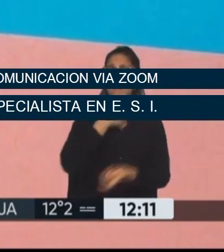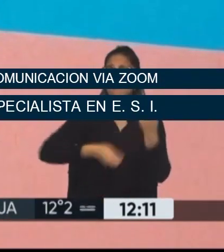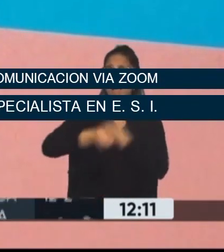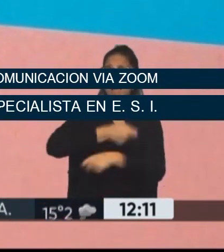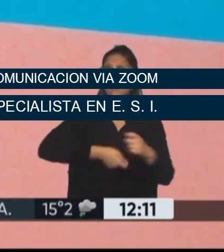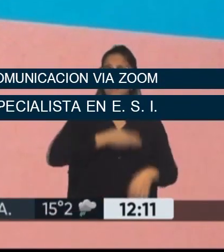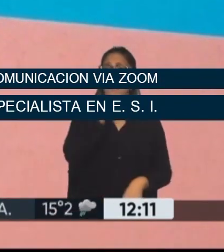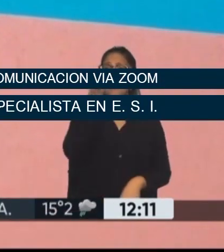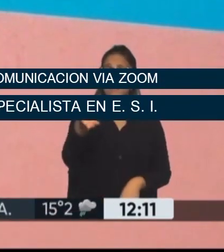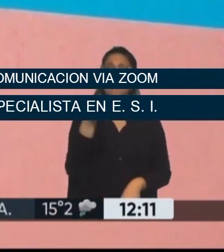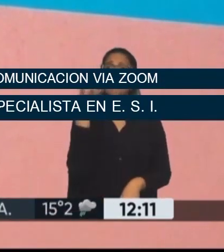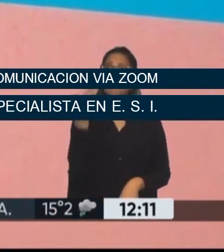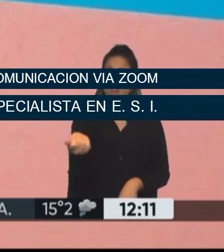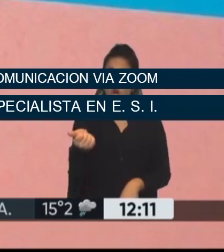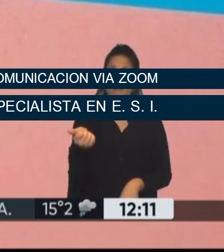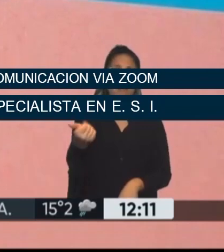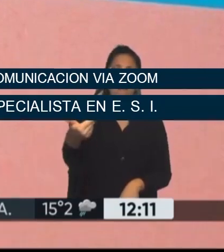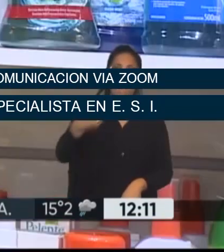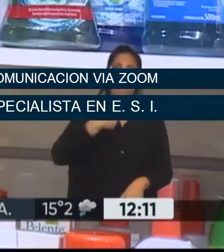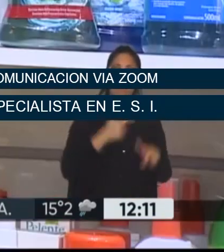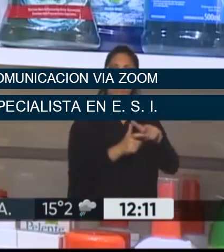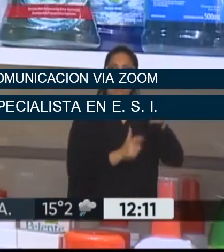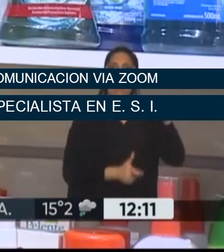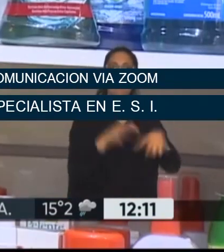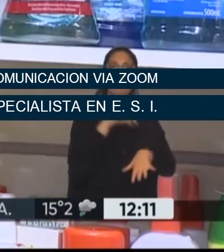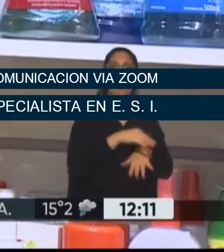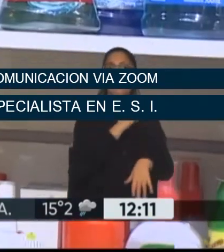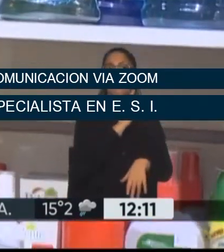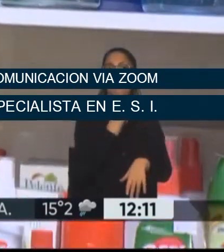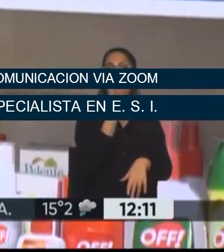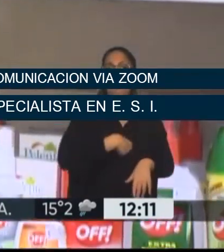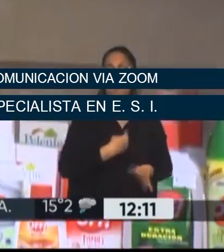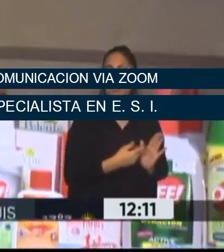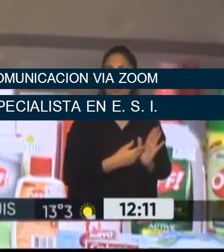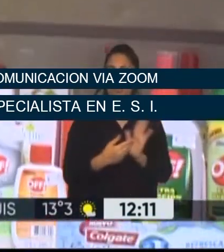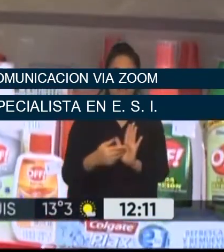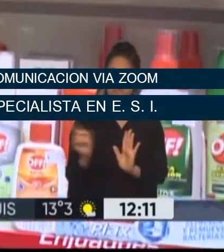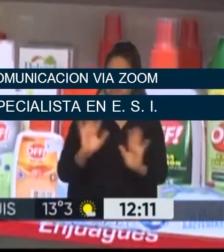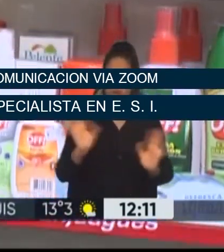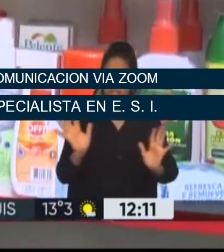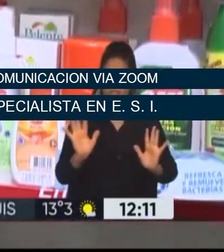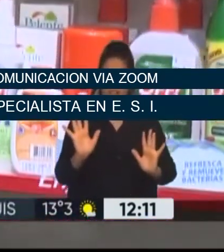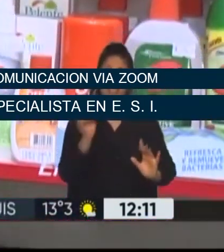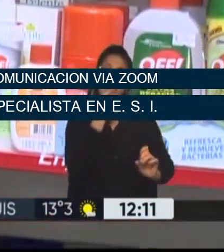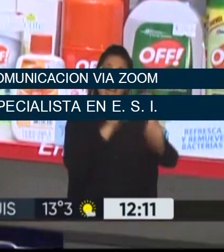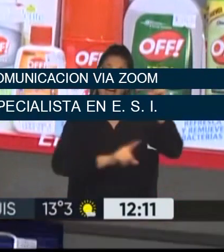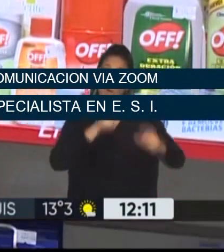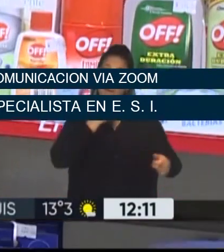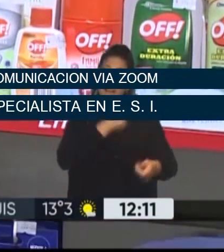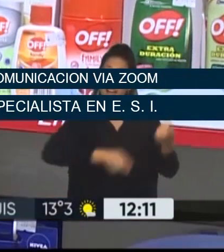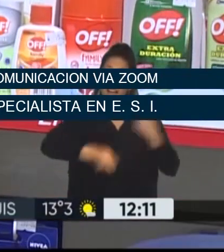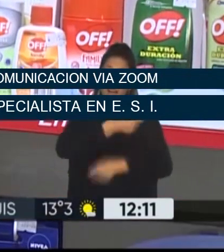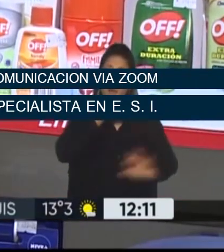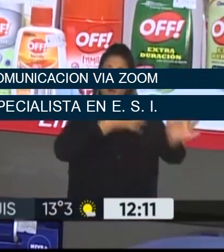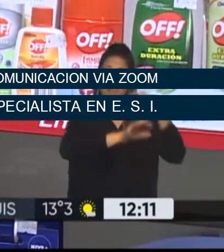la sustancia que está cerca del cuello uterino y además porque produce anovulatorios Sí o sea hace que la mujer